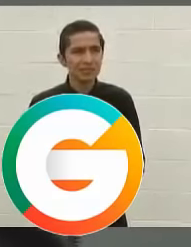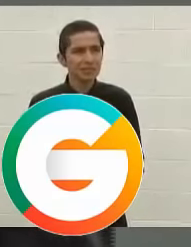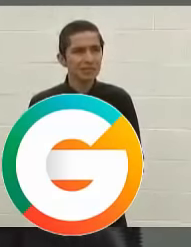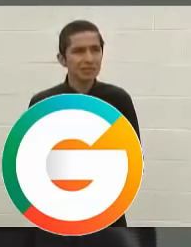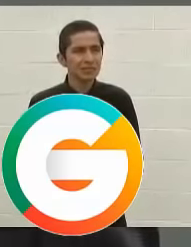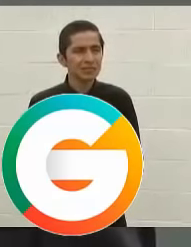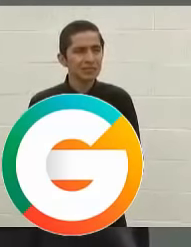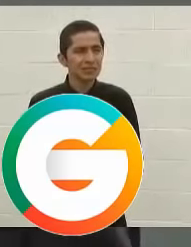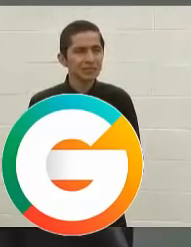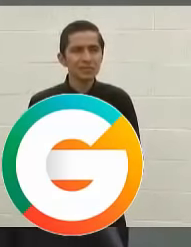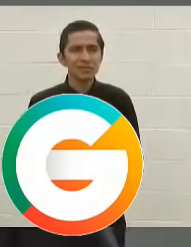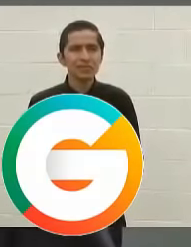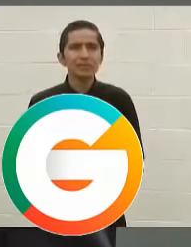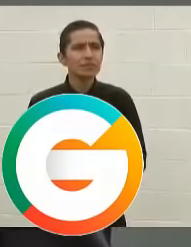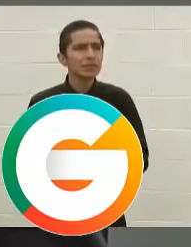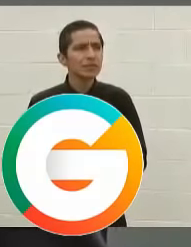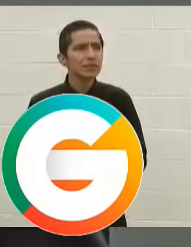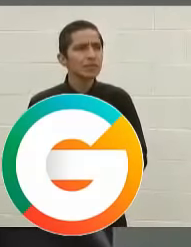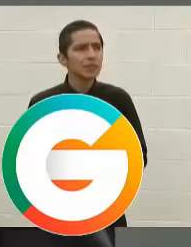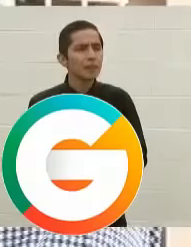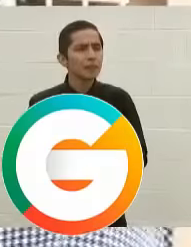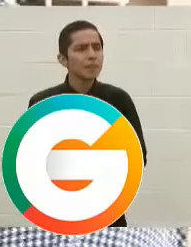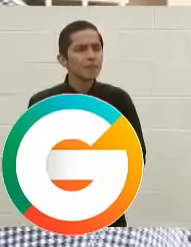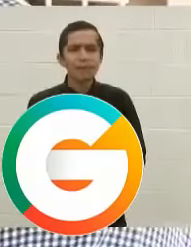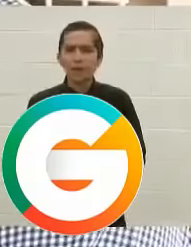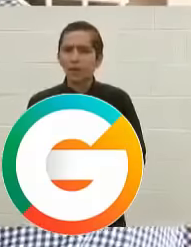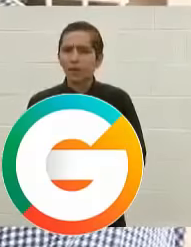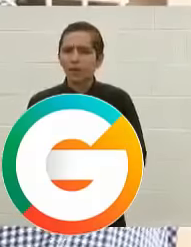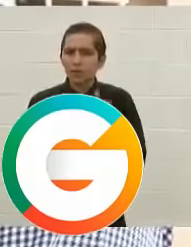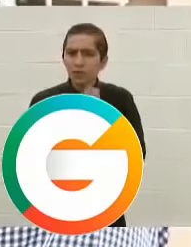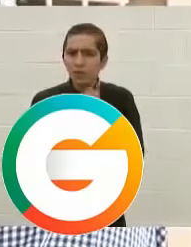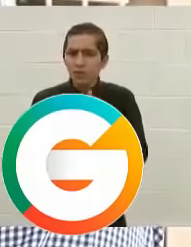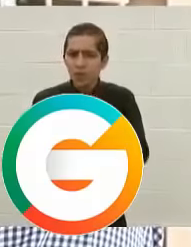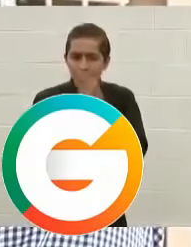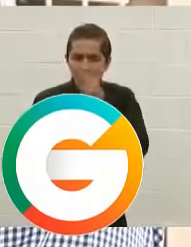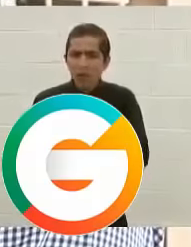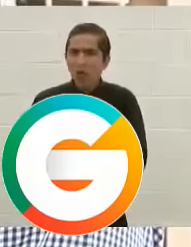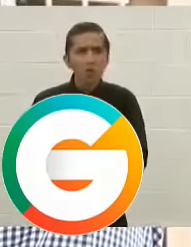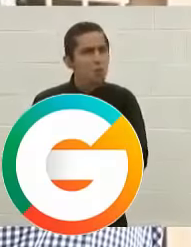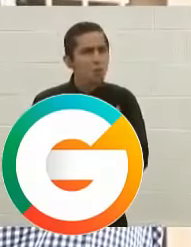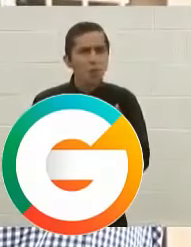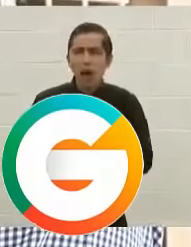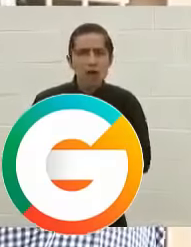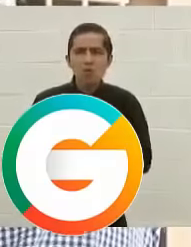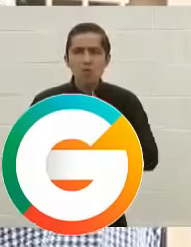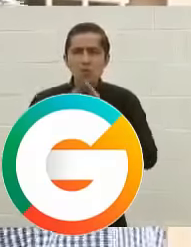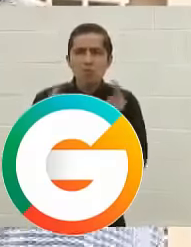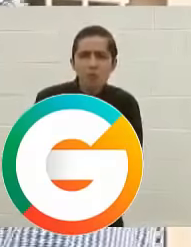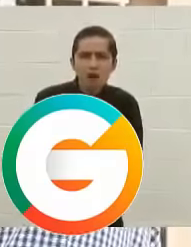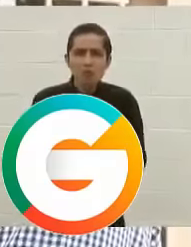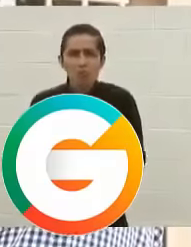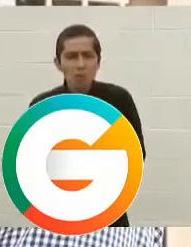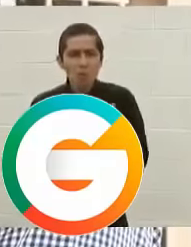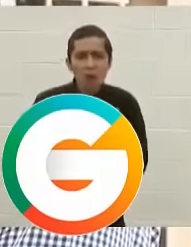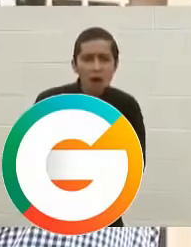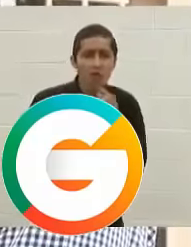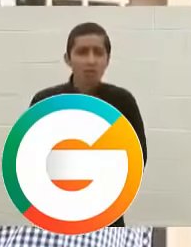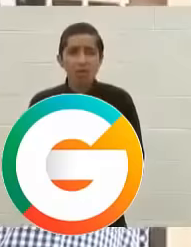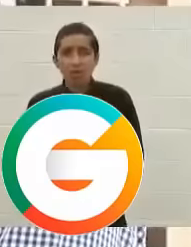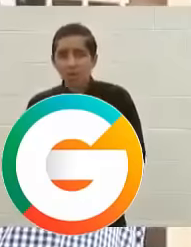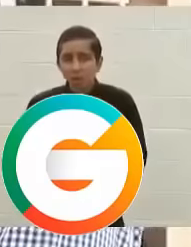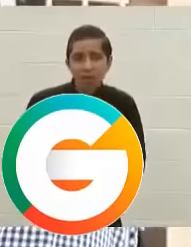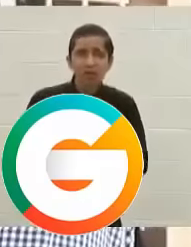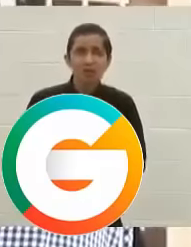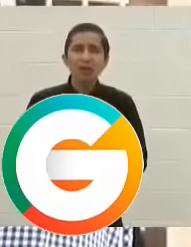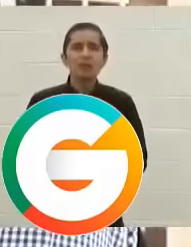¿Qué tal, secretario? Oficialmente siempre se ha dicho que en la Ciudad de México no hay cárteles de las drogas, que son grupos delictivos. ¿Se